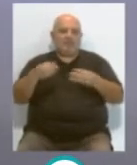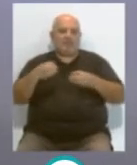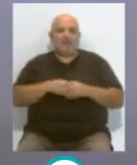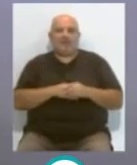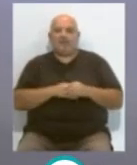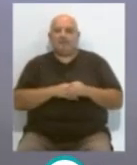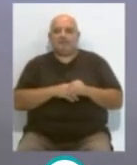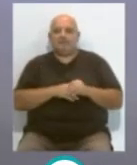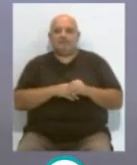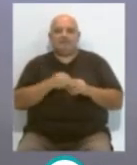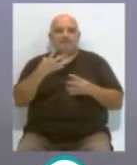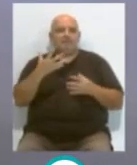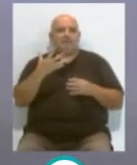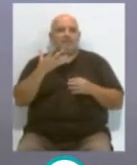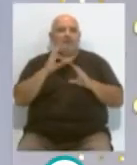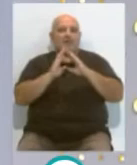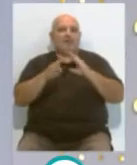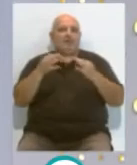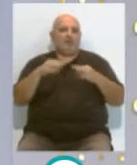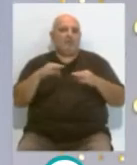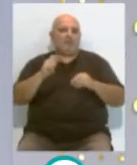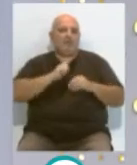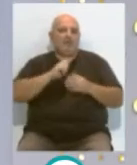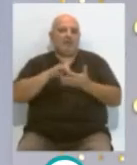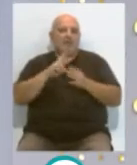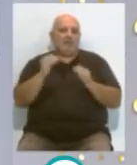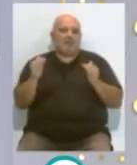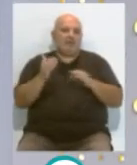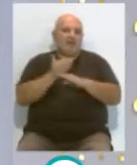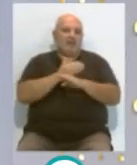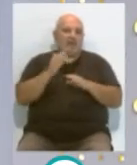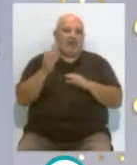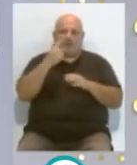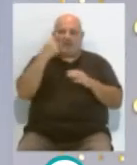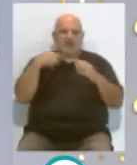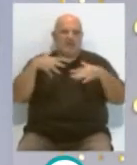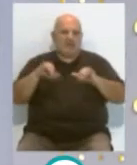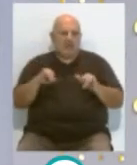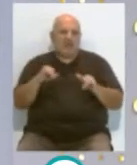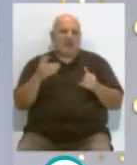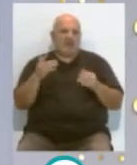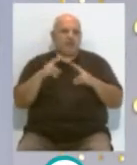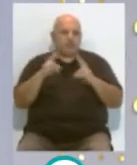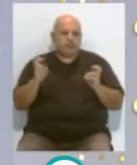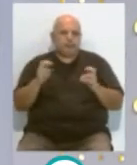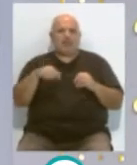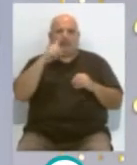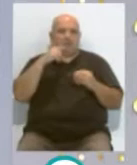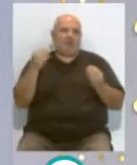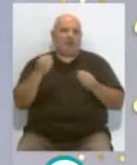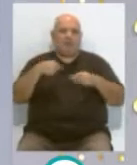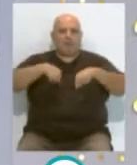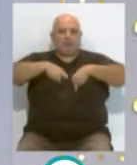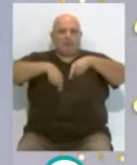informados. Pero qué mejor señal de normalidad que esta pretemporada, ¿no? Con lo que vivimos el año pasado, ¿no? El volver otra vez por la provincia, el que se vaya